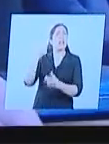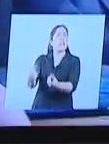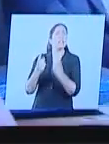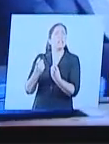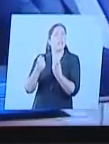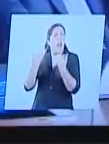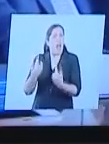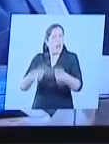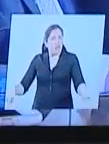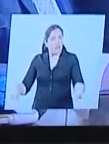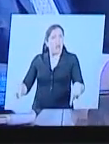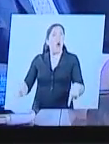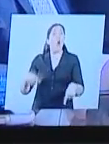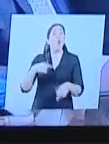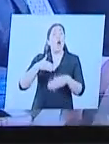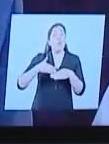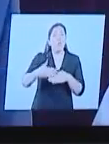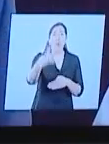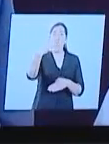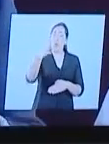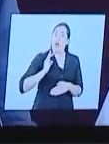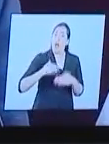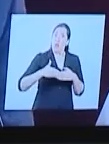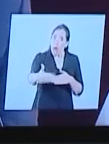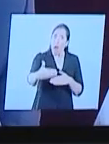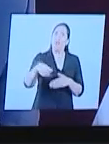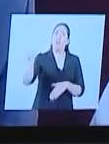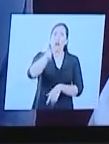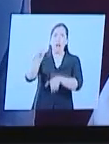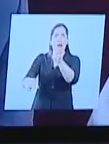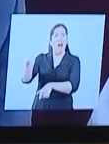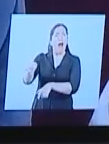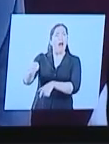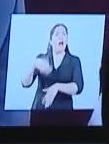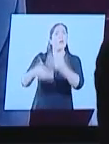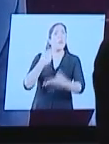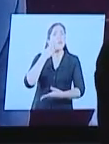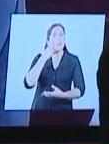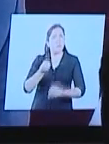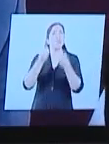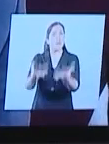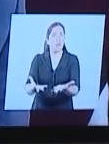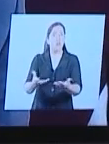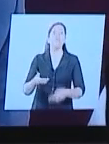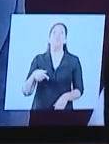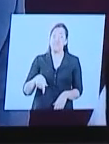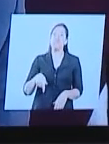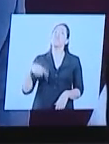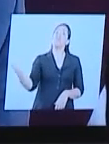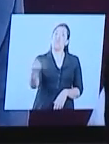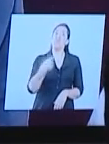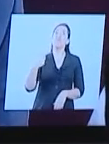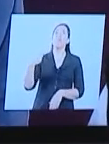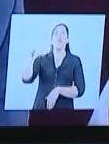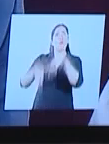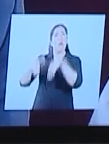despertar esa confianza porque los subsidios se iban a mantener, inclusive iba a universalizar la protección social de los chicos para